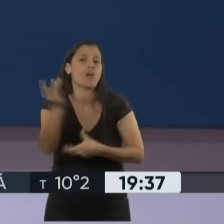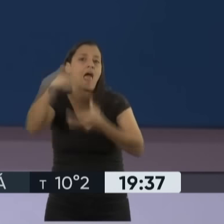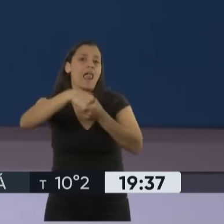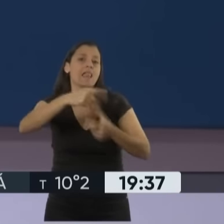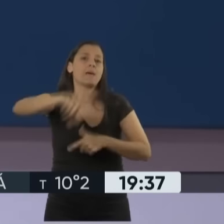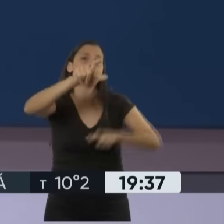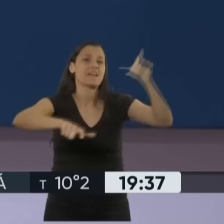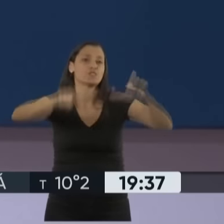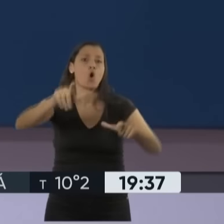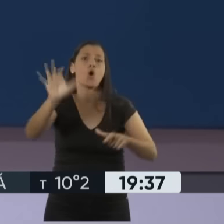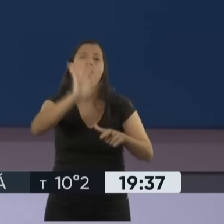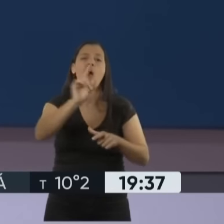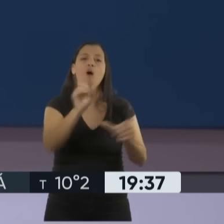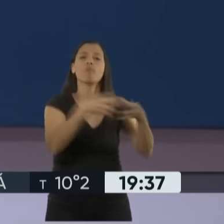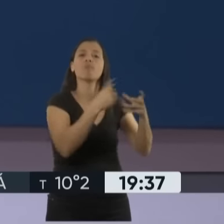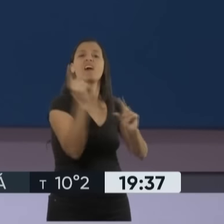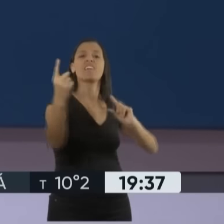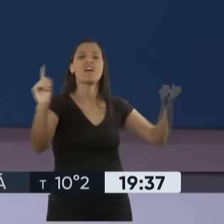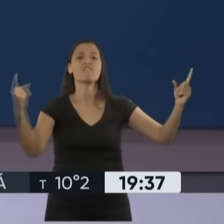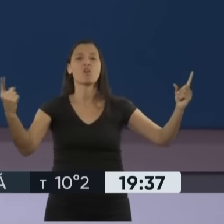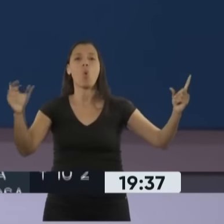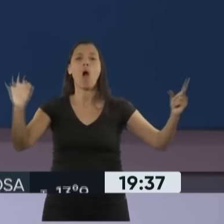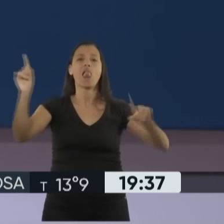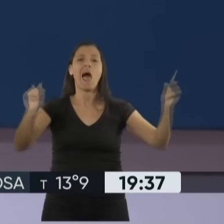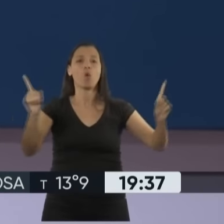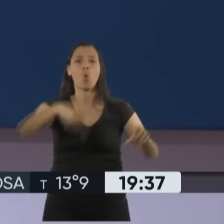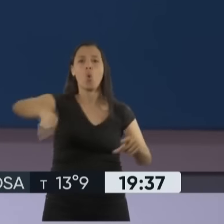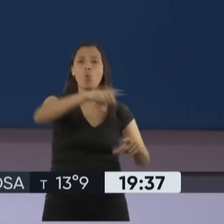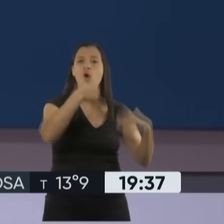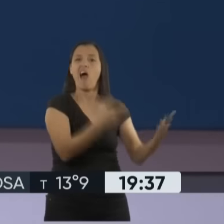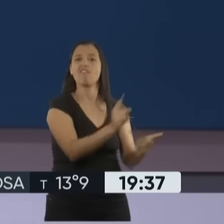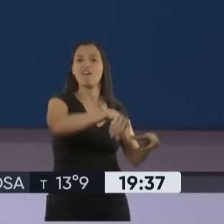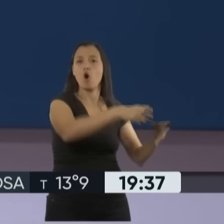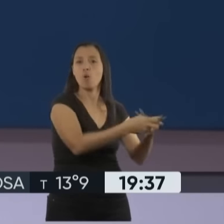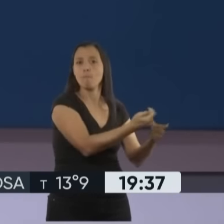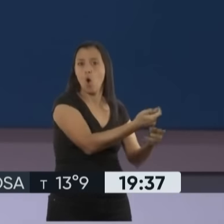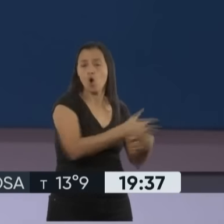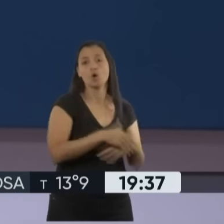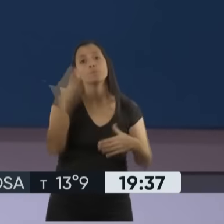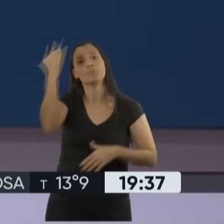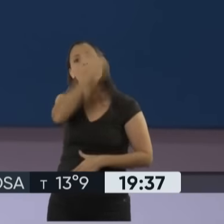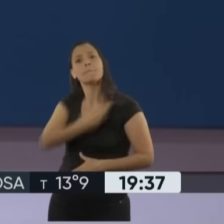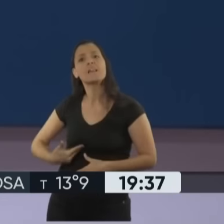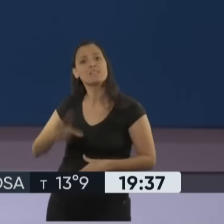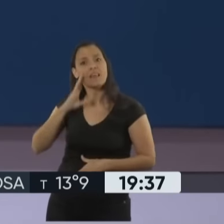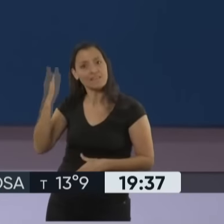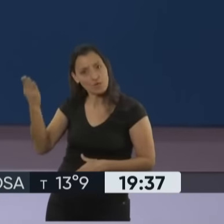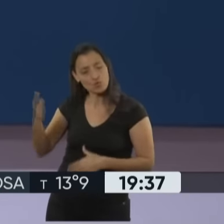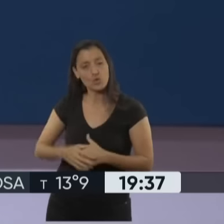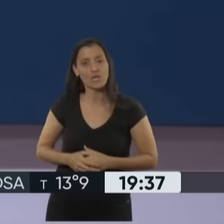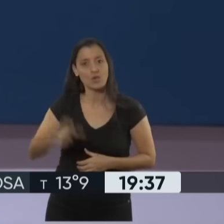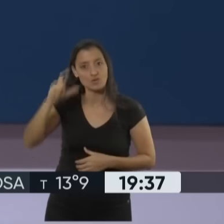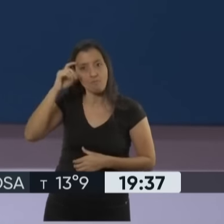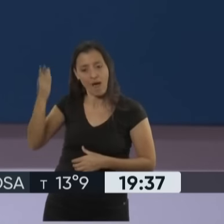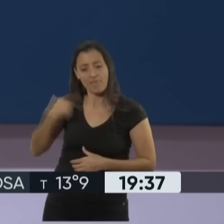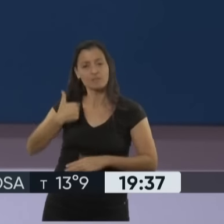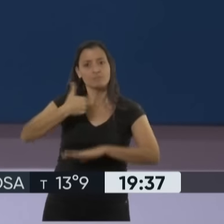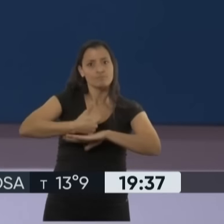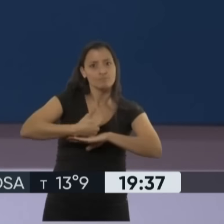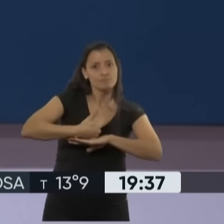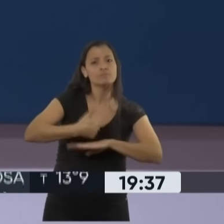dominados por el individualismo y la miseria colectiva presidente de bailén y estoy aquí